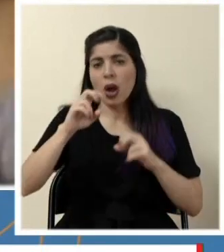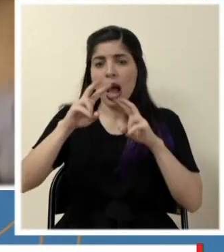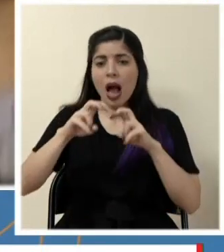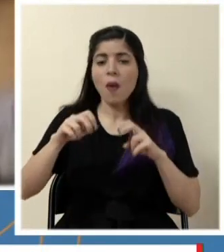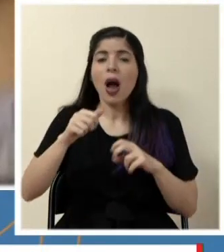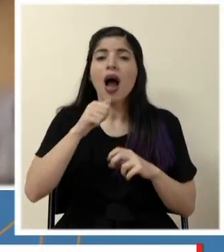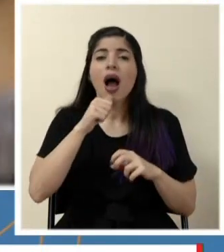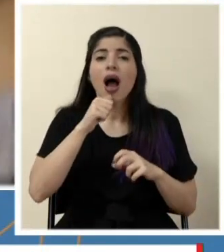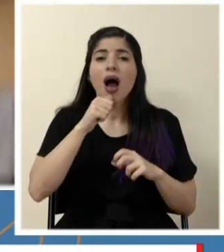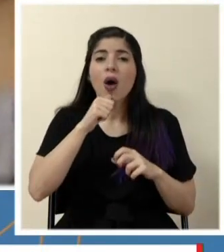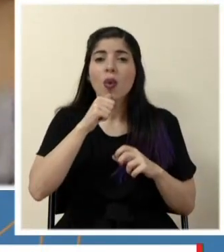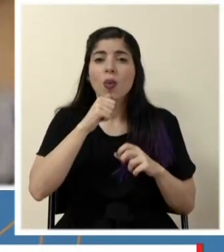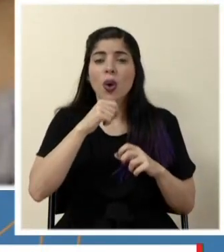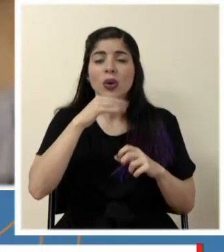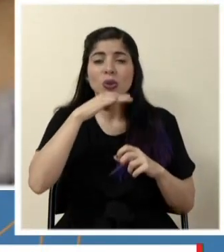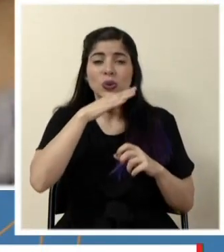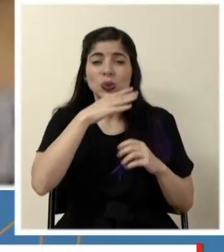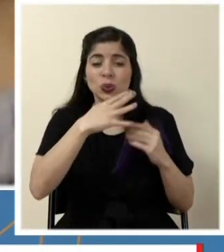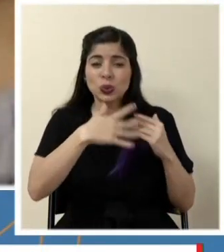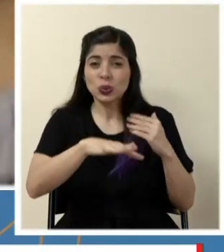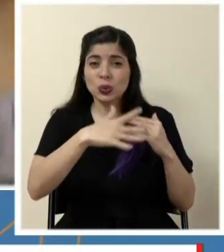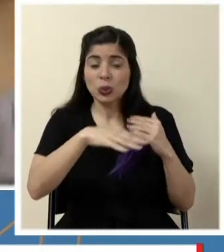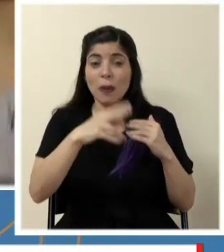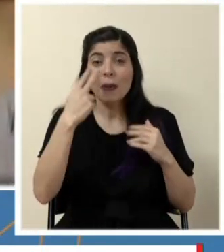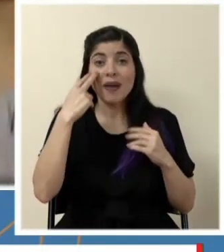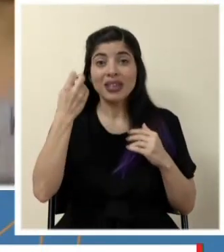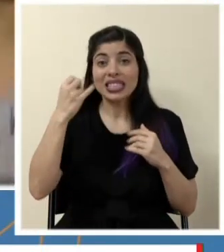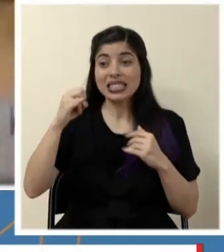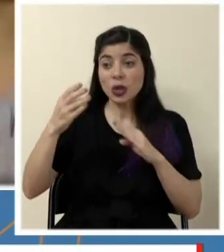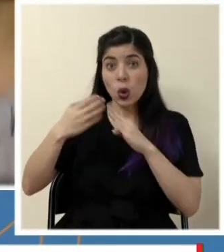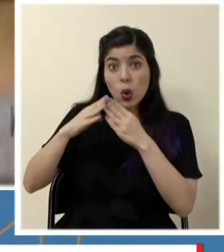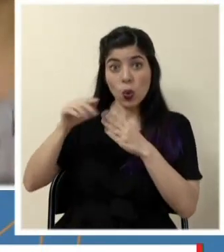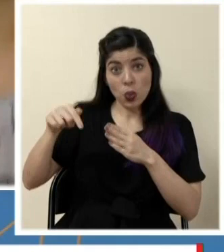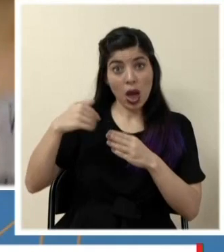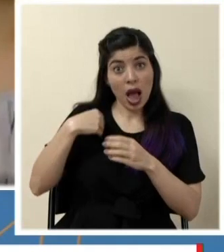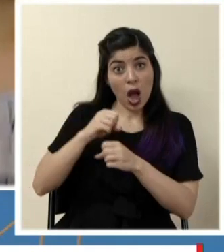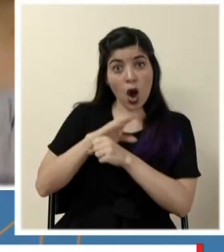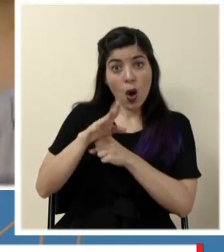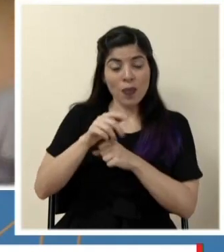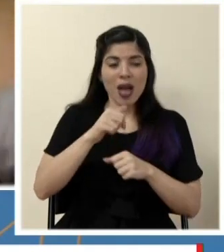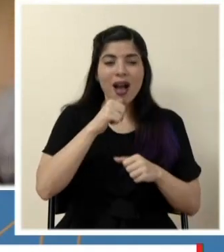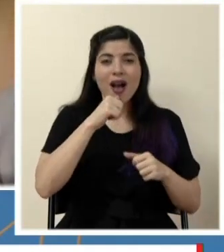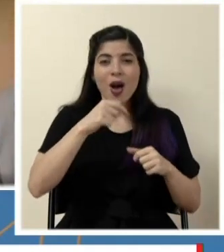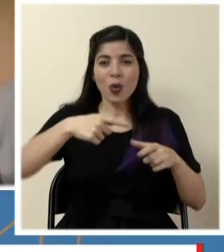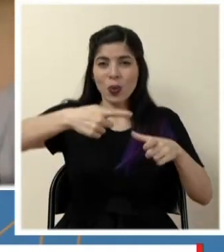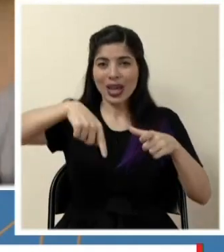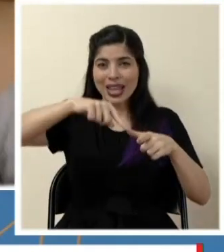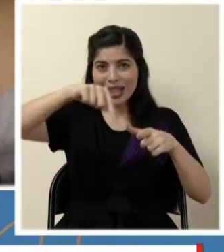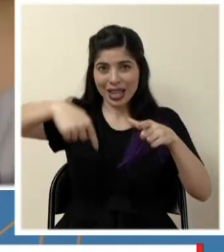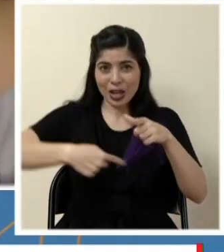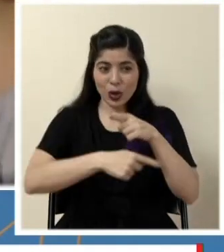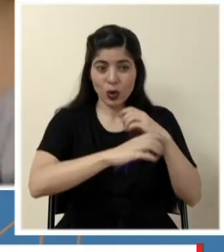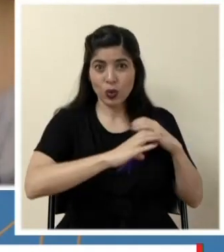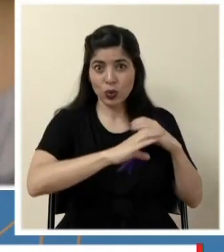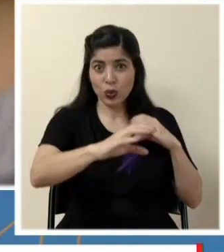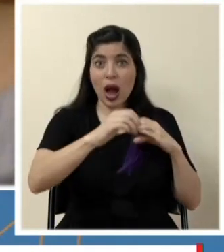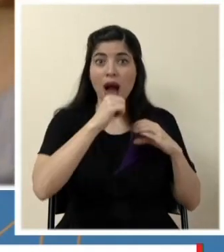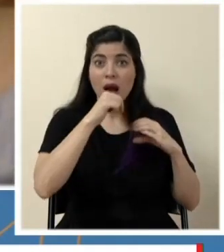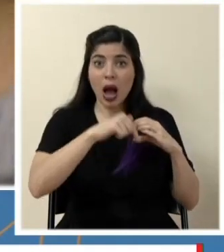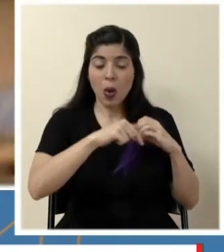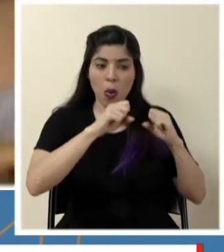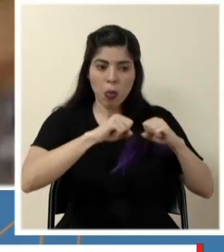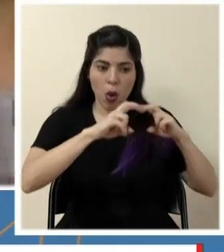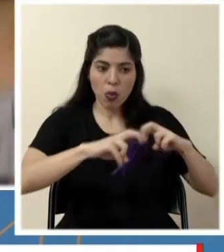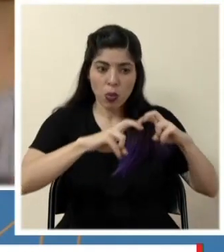aguas residuales para detectar si en una comunidad está presente el COVID-19 con el fin de poder aislar a los